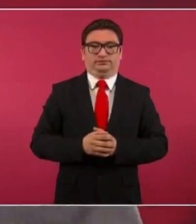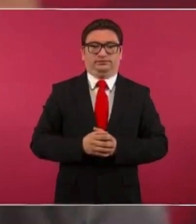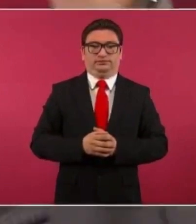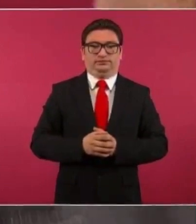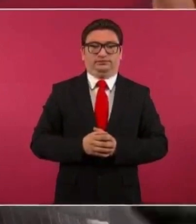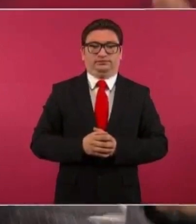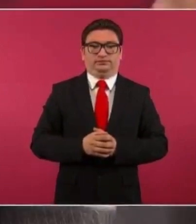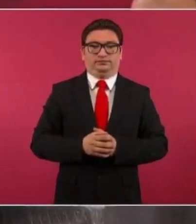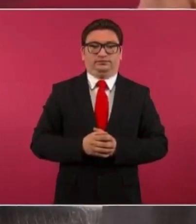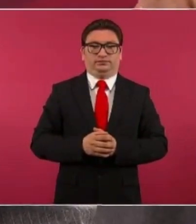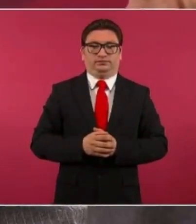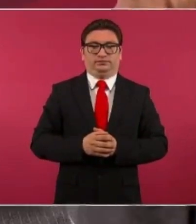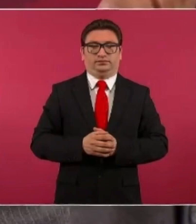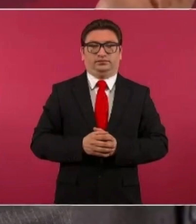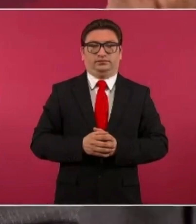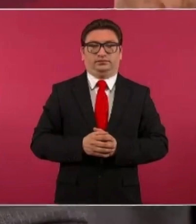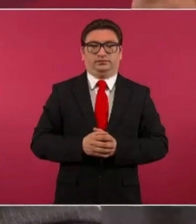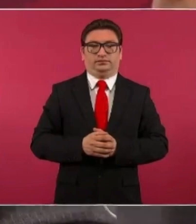ya